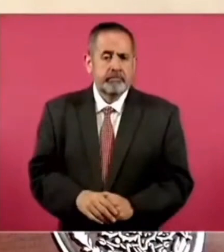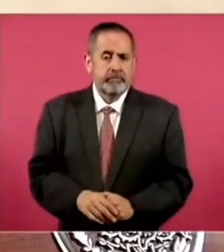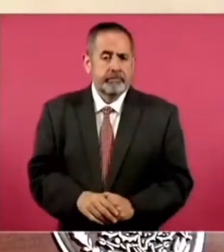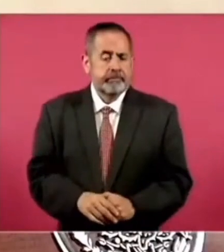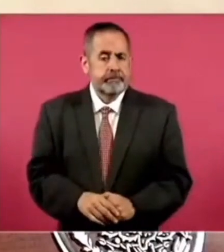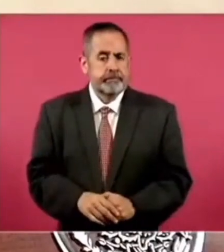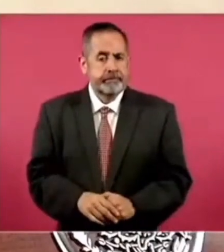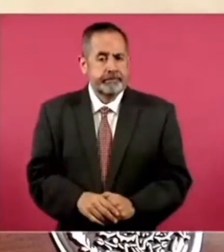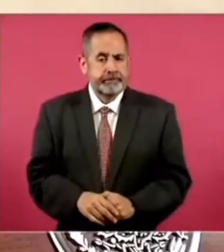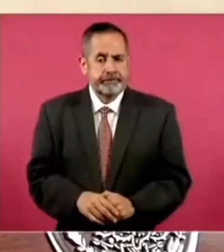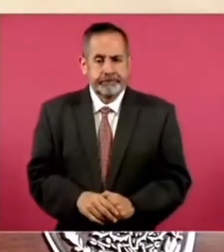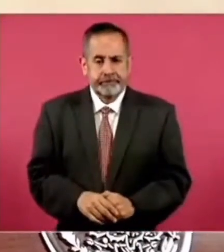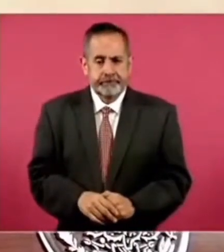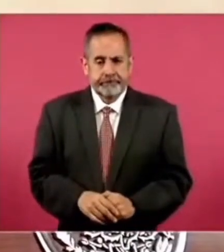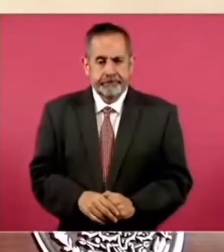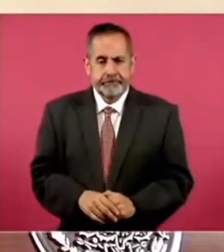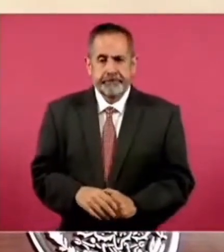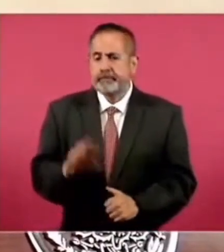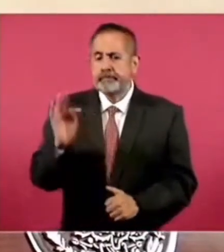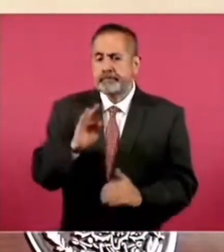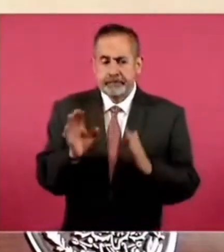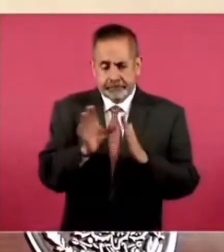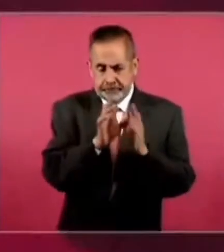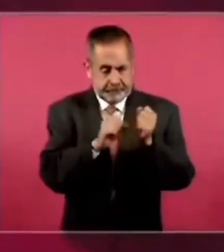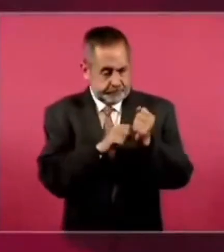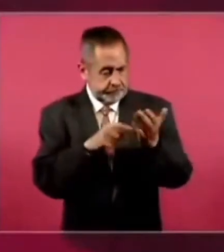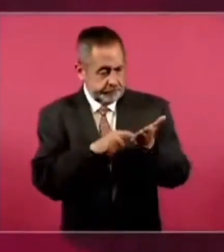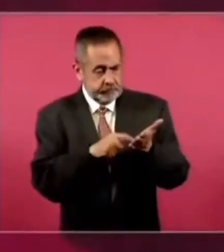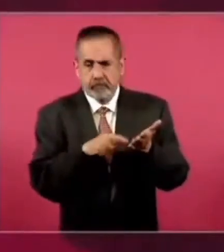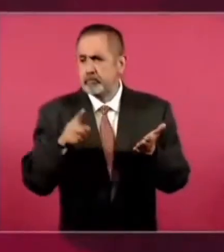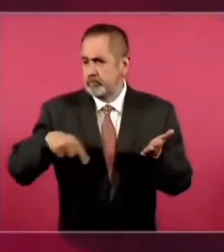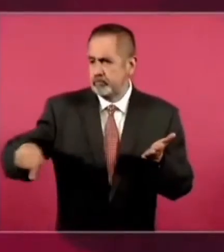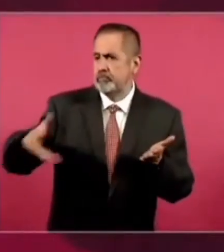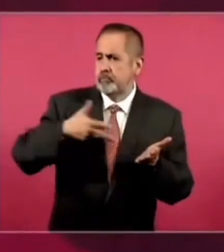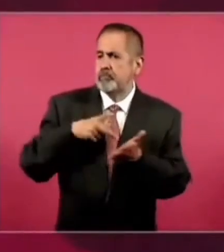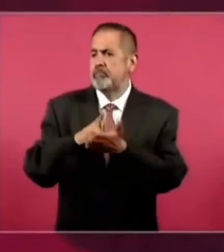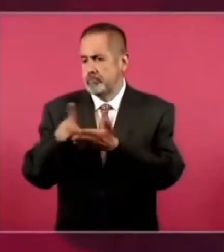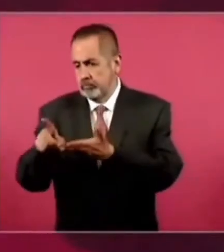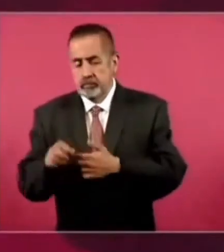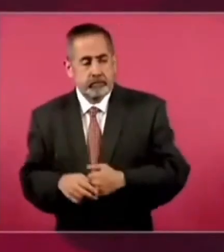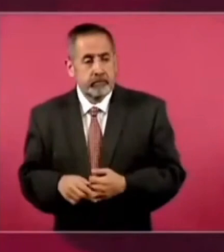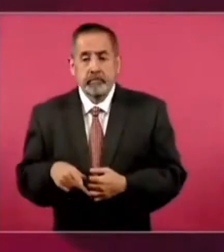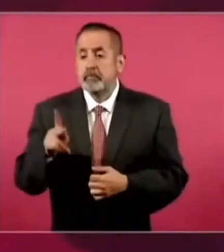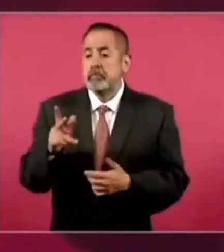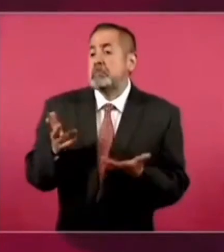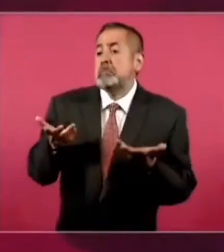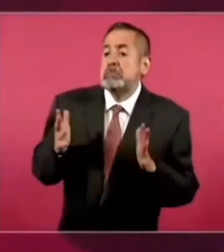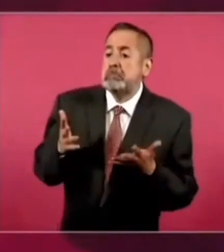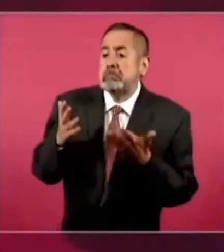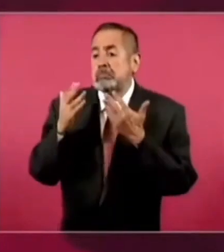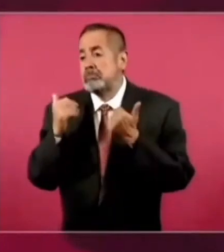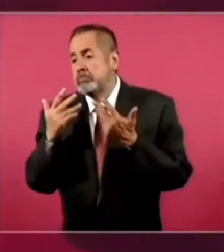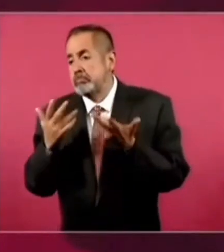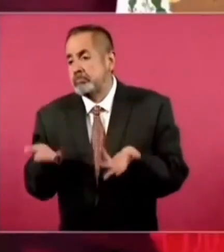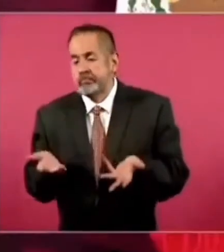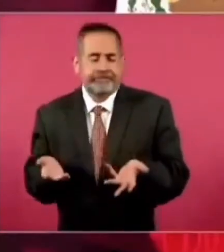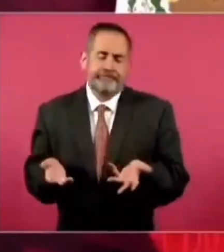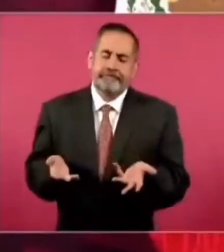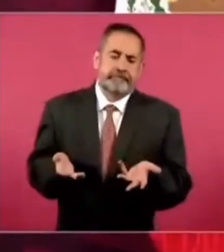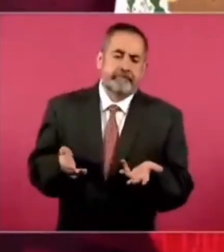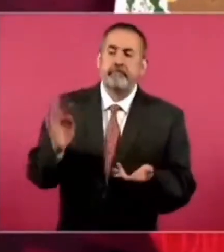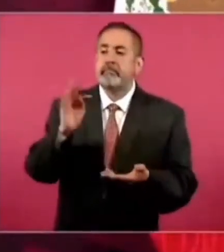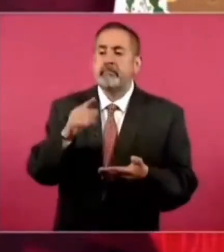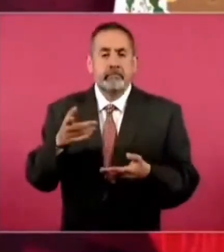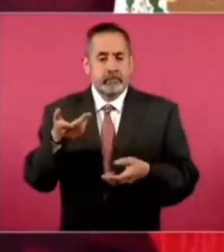porque se puede tener el derecho, pero se va a un centro de salud,